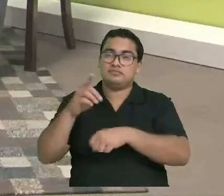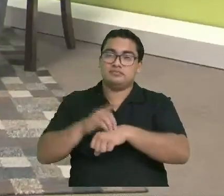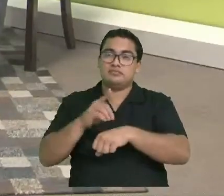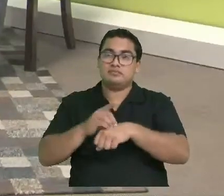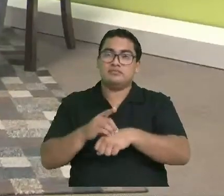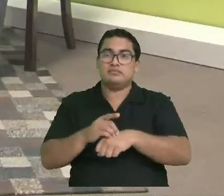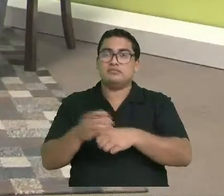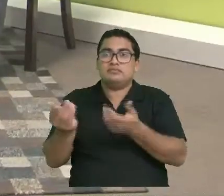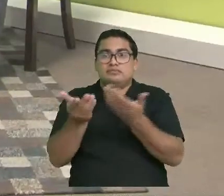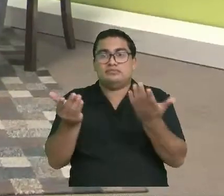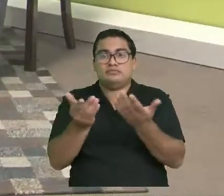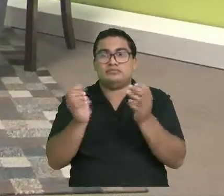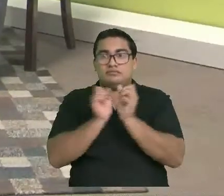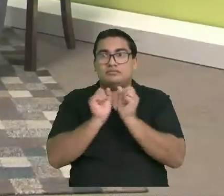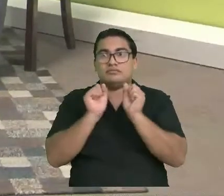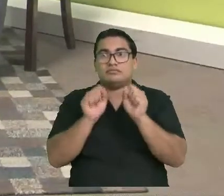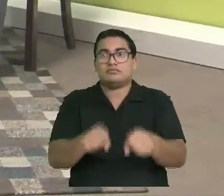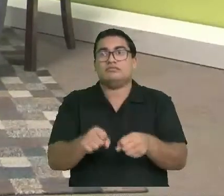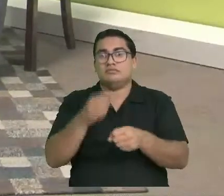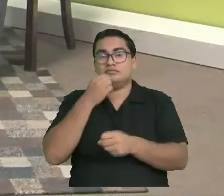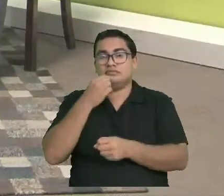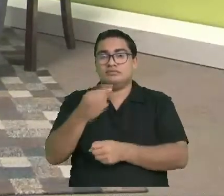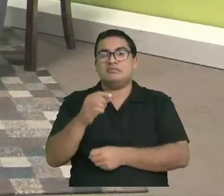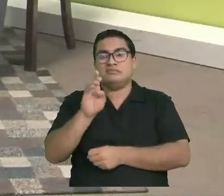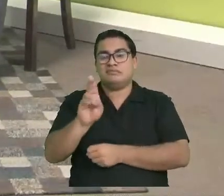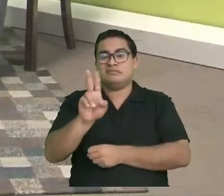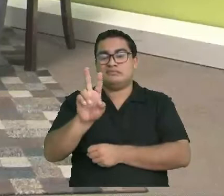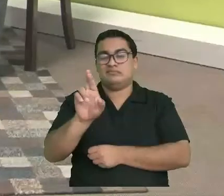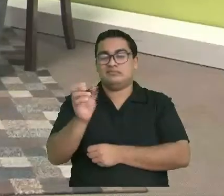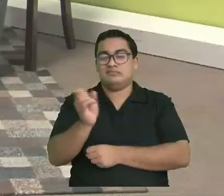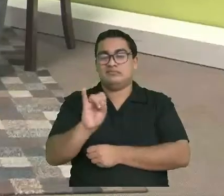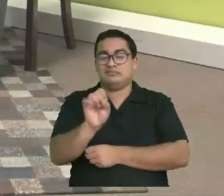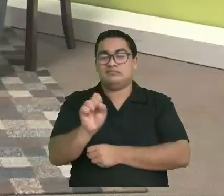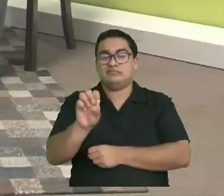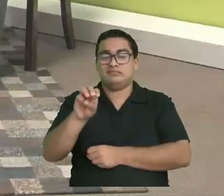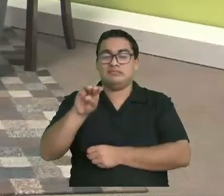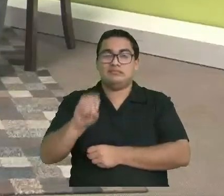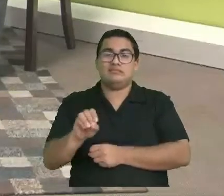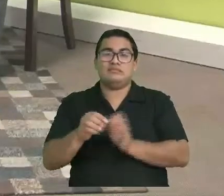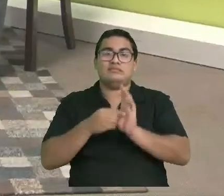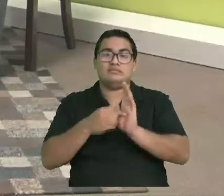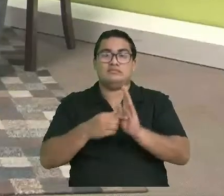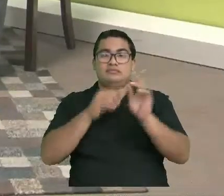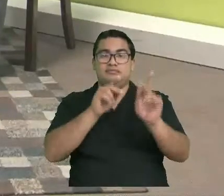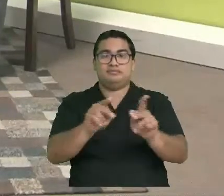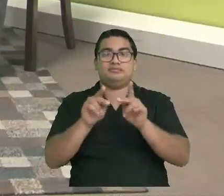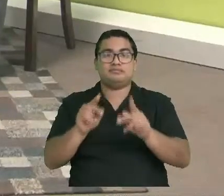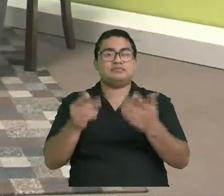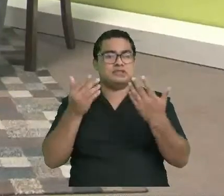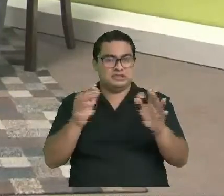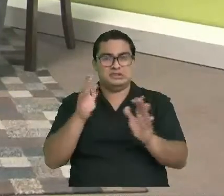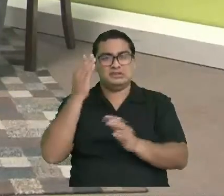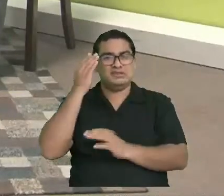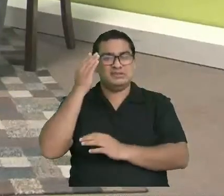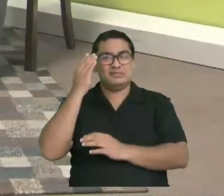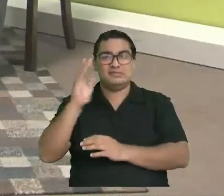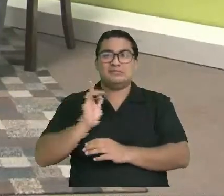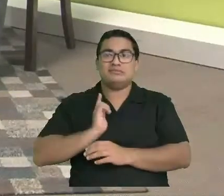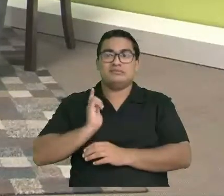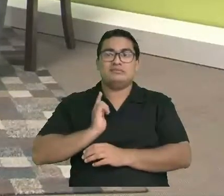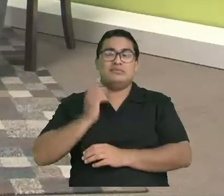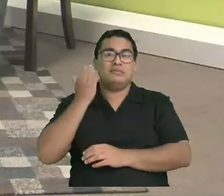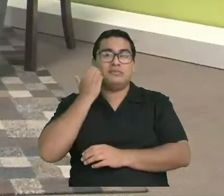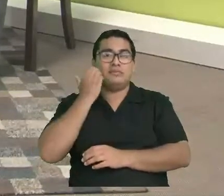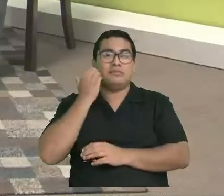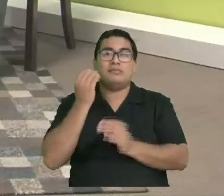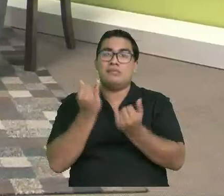¿cómo se puede tratar el bruxismo? ¿Cómo una persona que ya está enterada que tiene esto